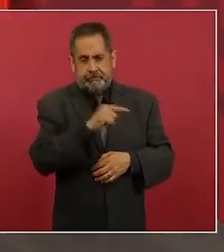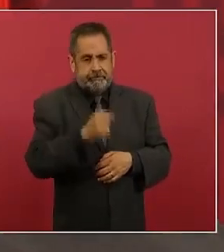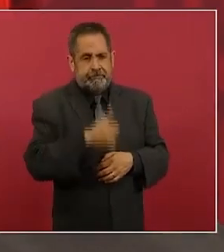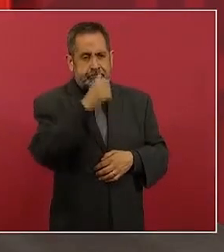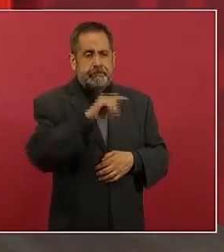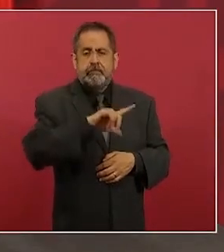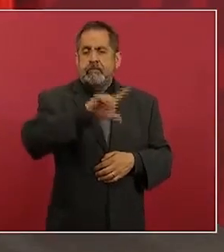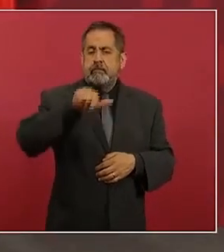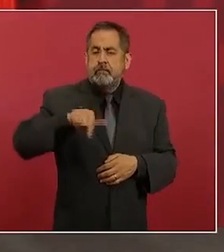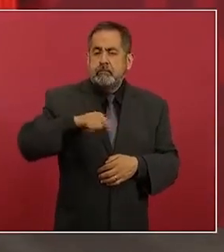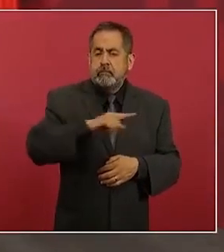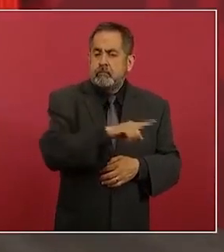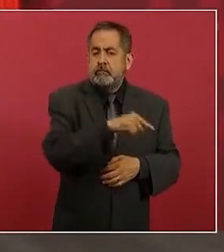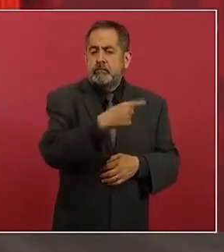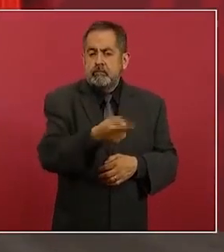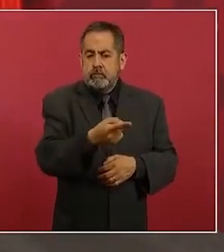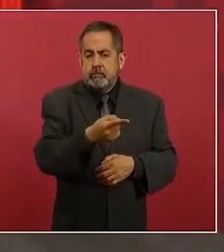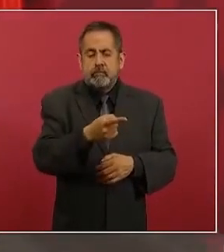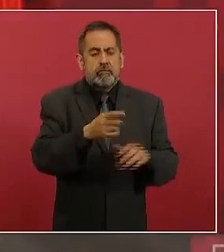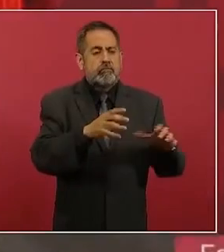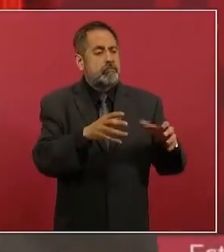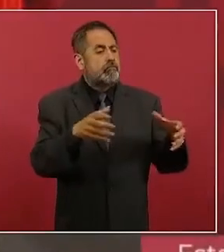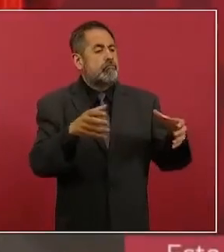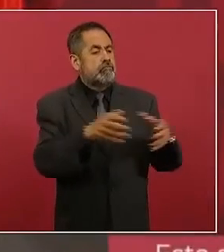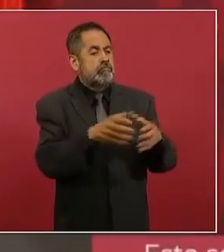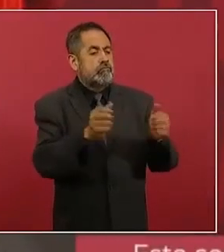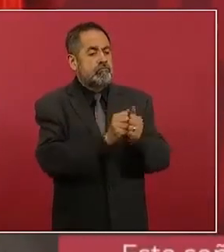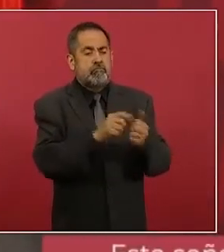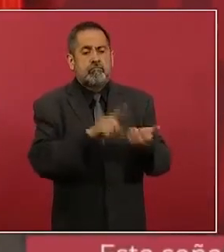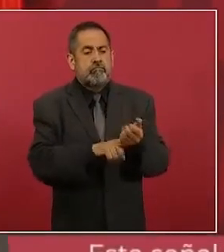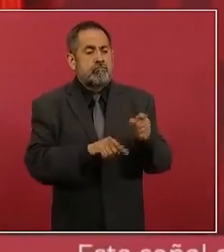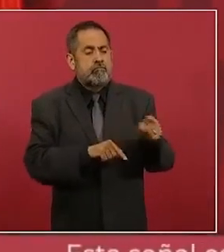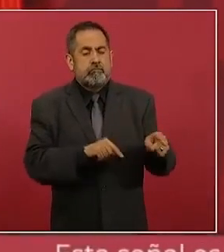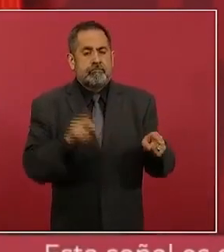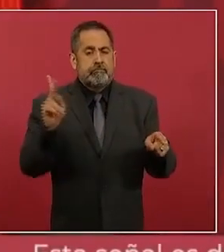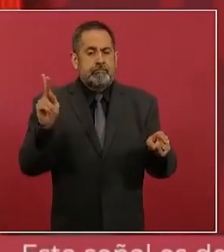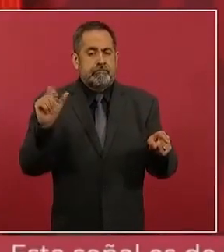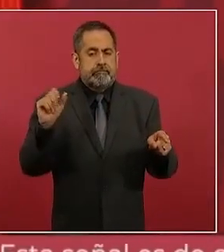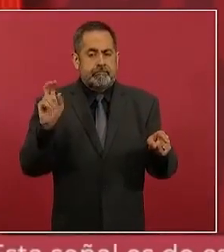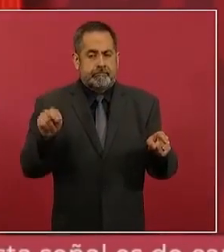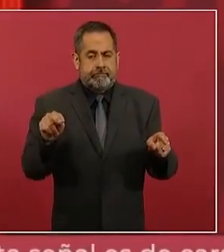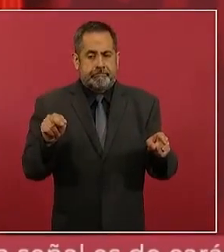y luego ya se juntaron con el PAN